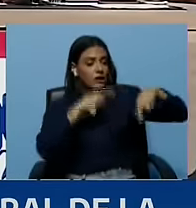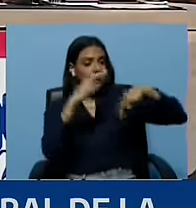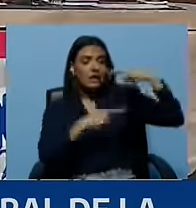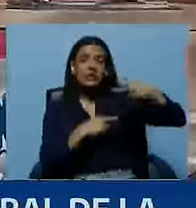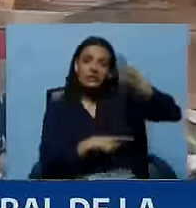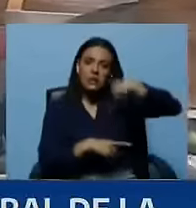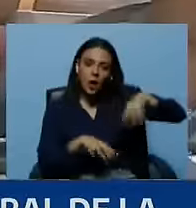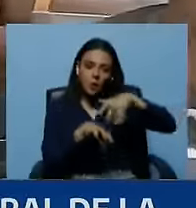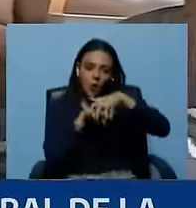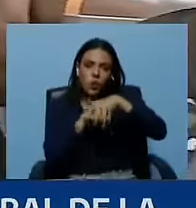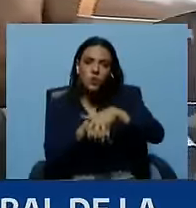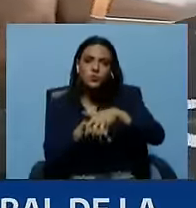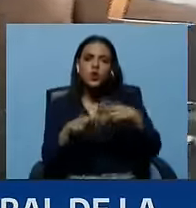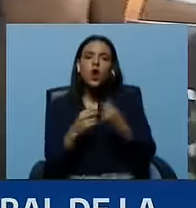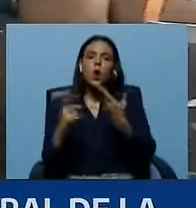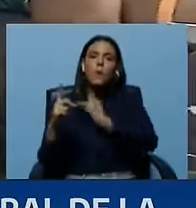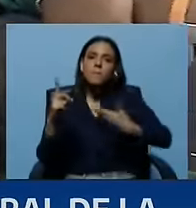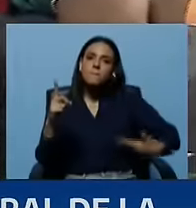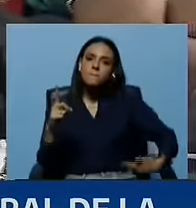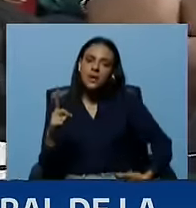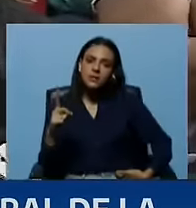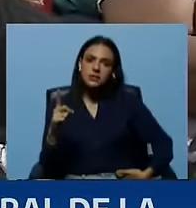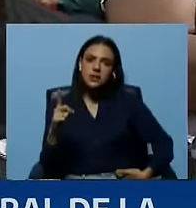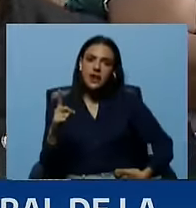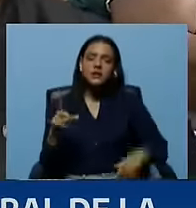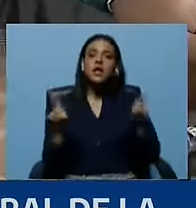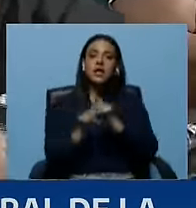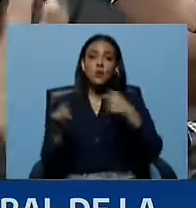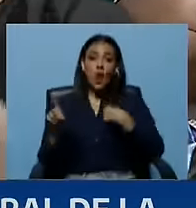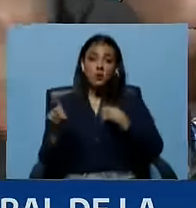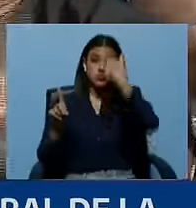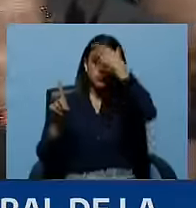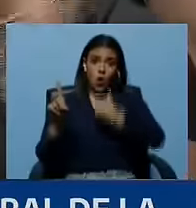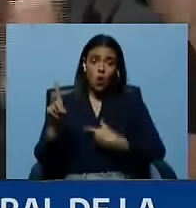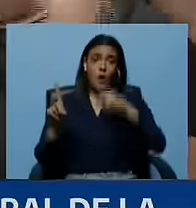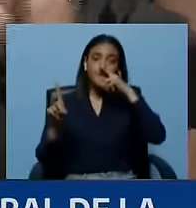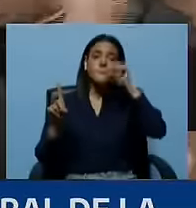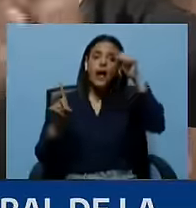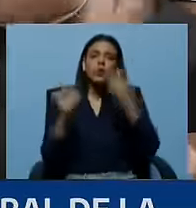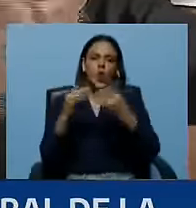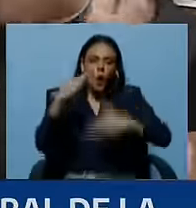y de un presidente como es Nicolás Maduro Moro, con un